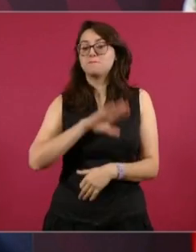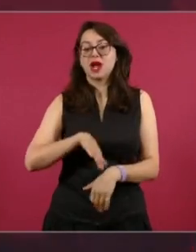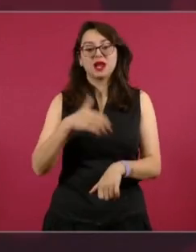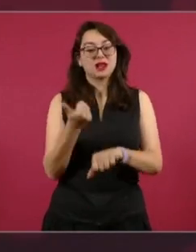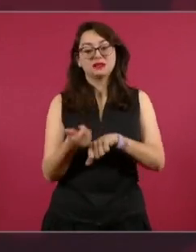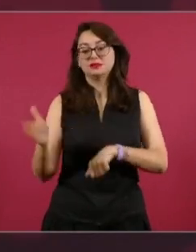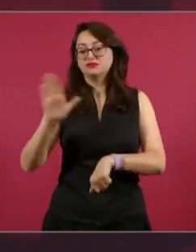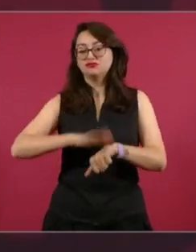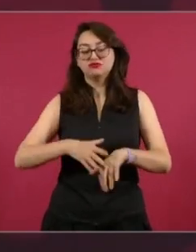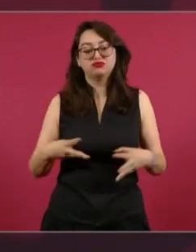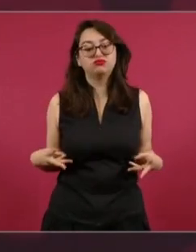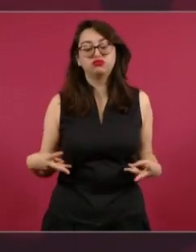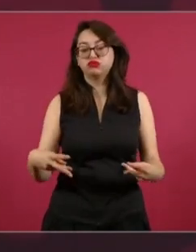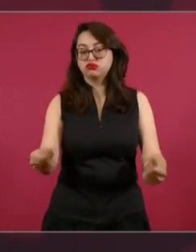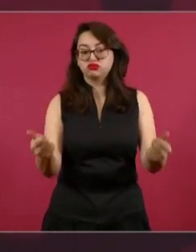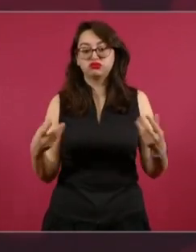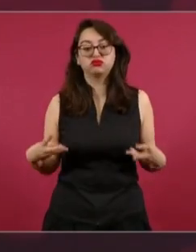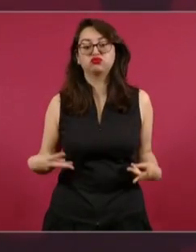administración,